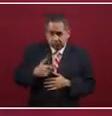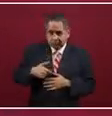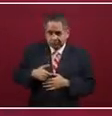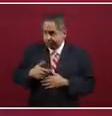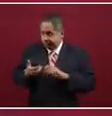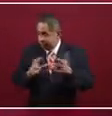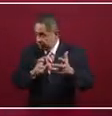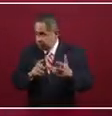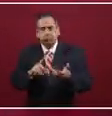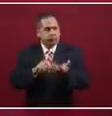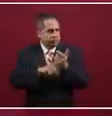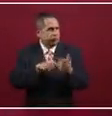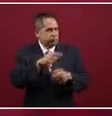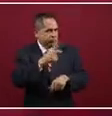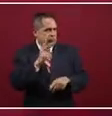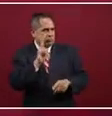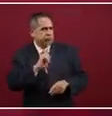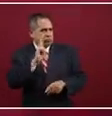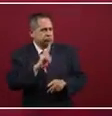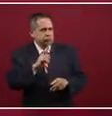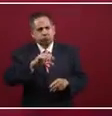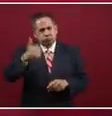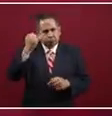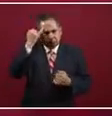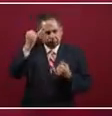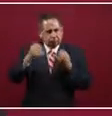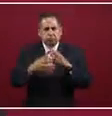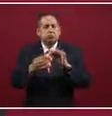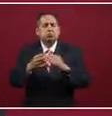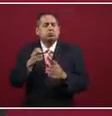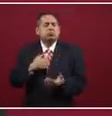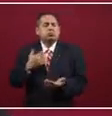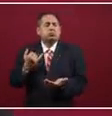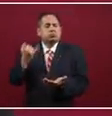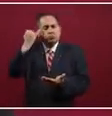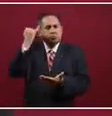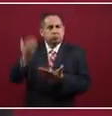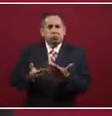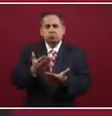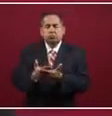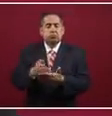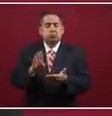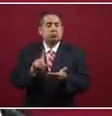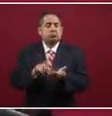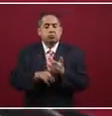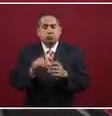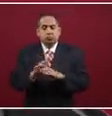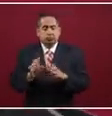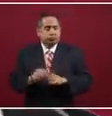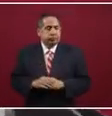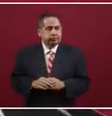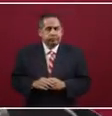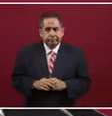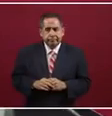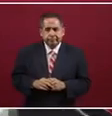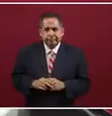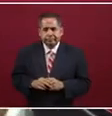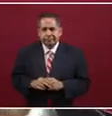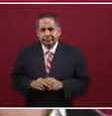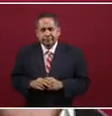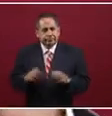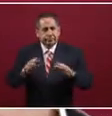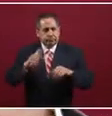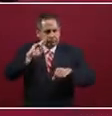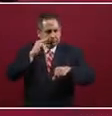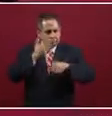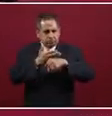ustedes proponen y otras que pensamos nosotros. Por ejemplo, nosotros, ¿qué pensamos? Que un sistema de distribución de